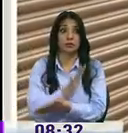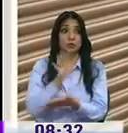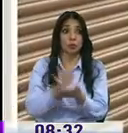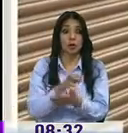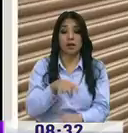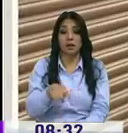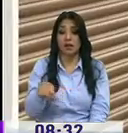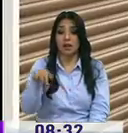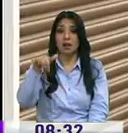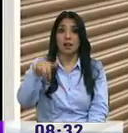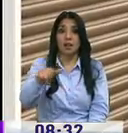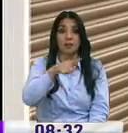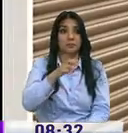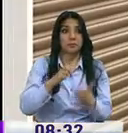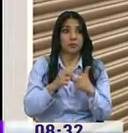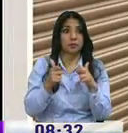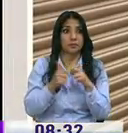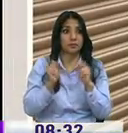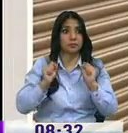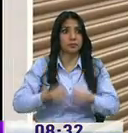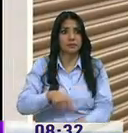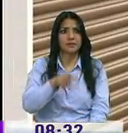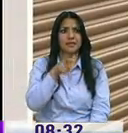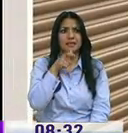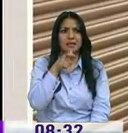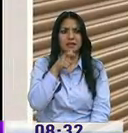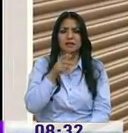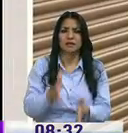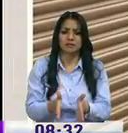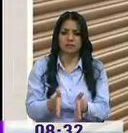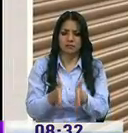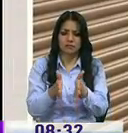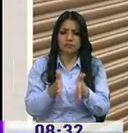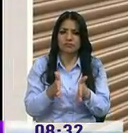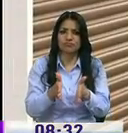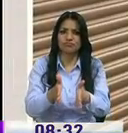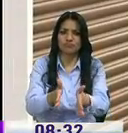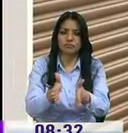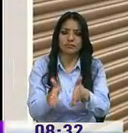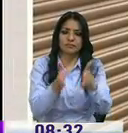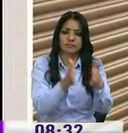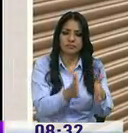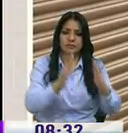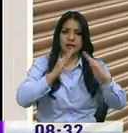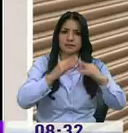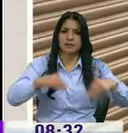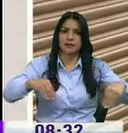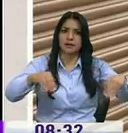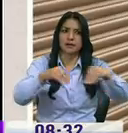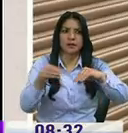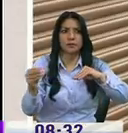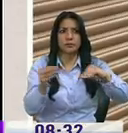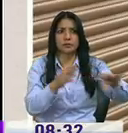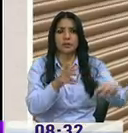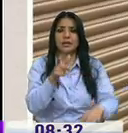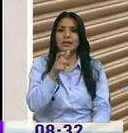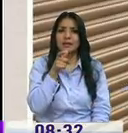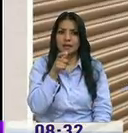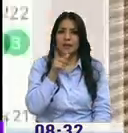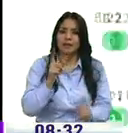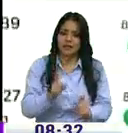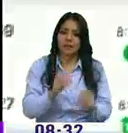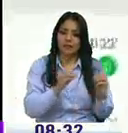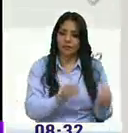a la calle. Es el problema que tiene. ¿Quién tiene que arreglar? El frentista. Pero como es un terreno y se le nota que está descuidado, hay que poner